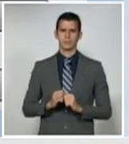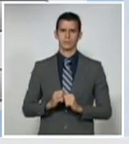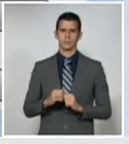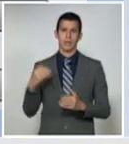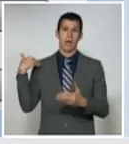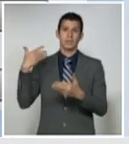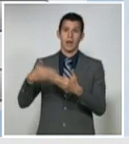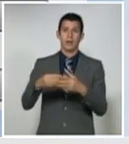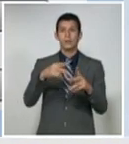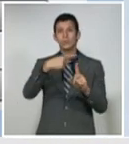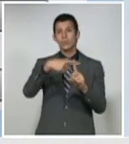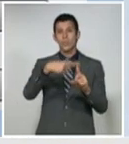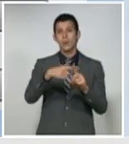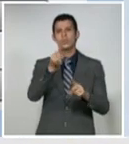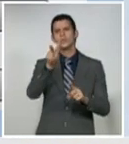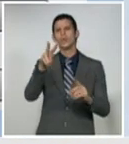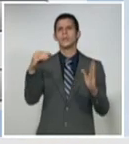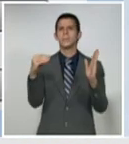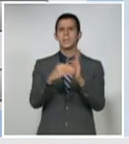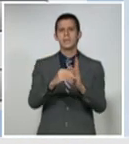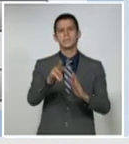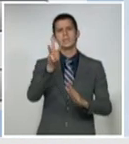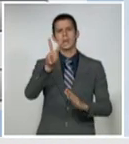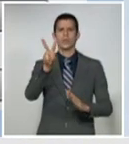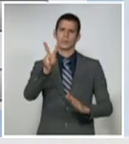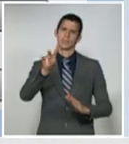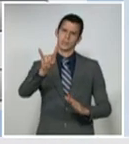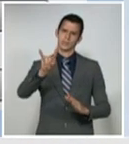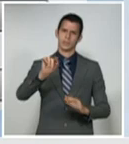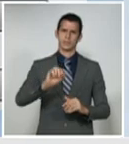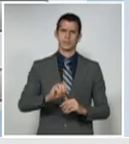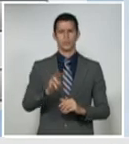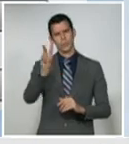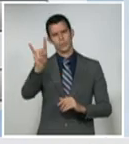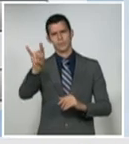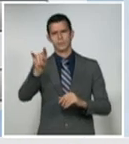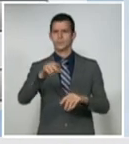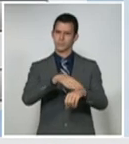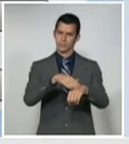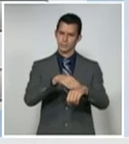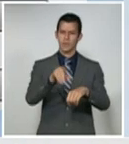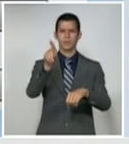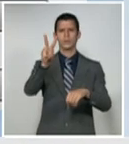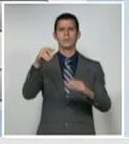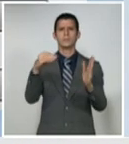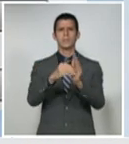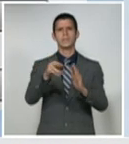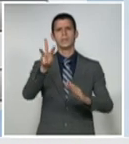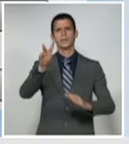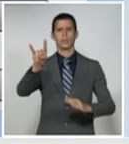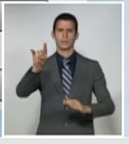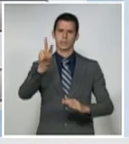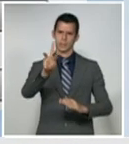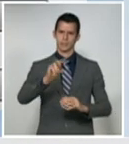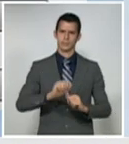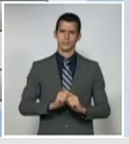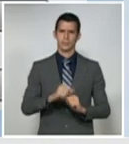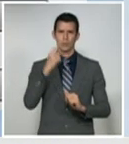12.393, una letalidad de 2,19%. Pero no es la letalidad, es la